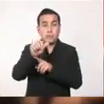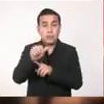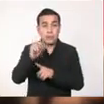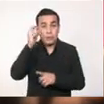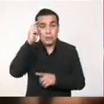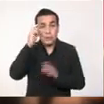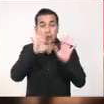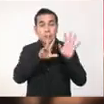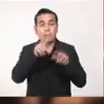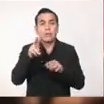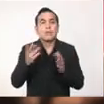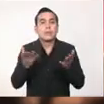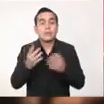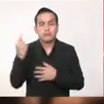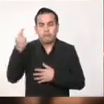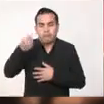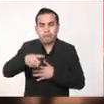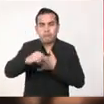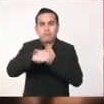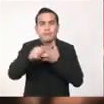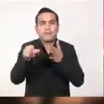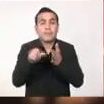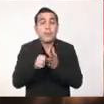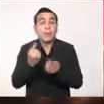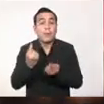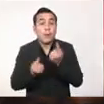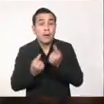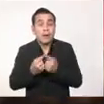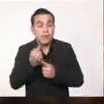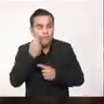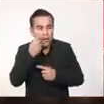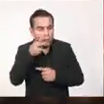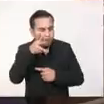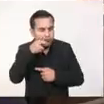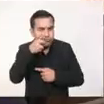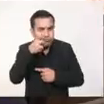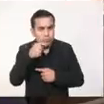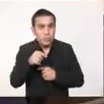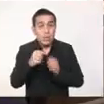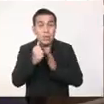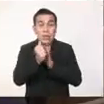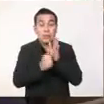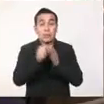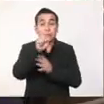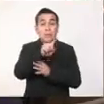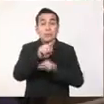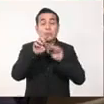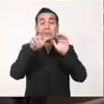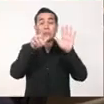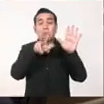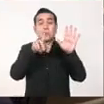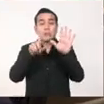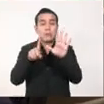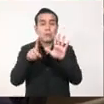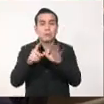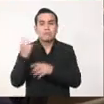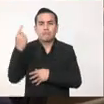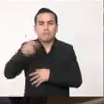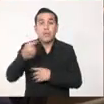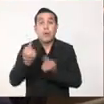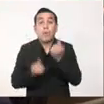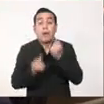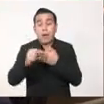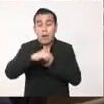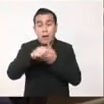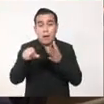12 sentencias obliga a la Asamblea Legislativa también a verificar a partir del 186 y la mandata a